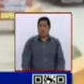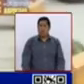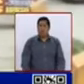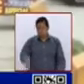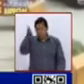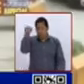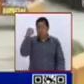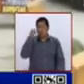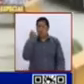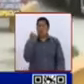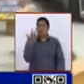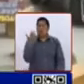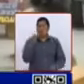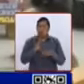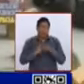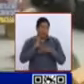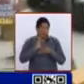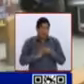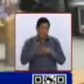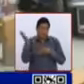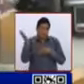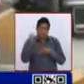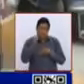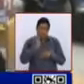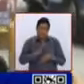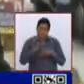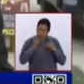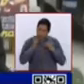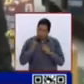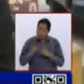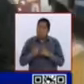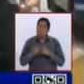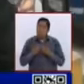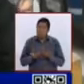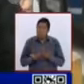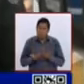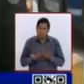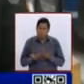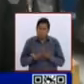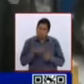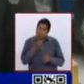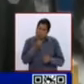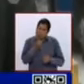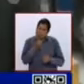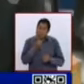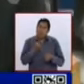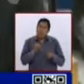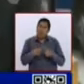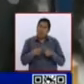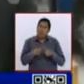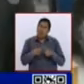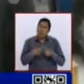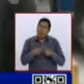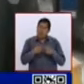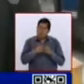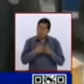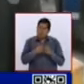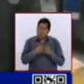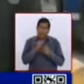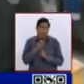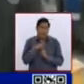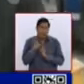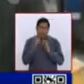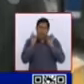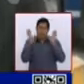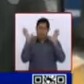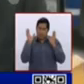El pasado 15 de febrero, esta señorita denunció cómo era amenazada por su expareja. Vivía en una